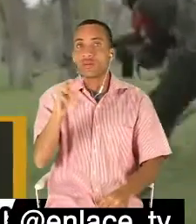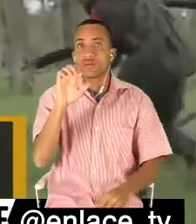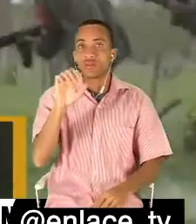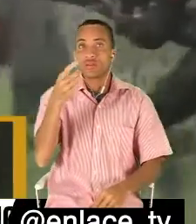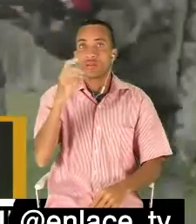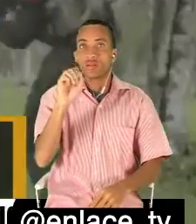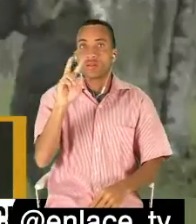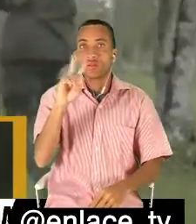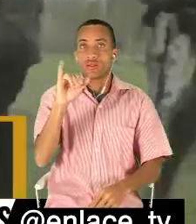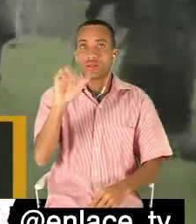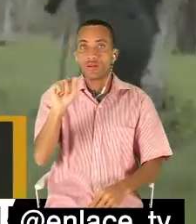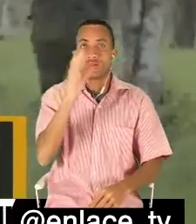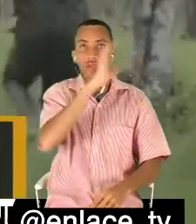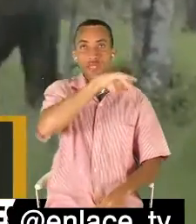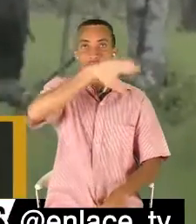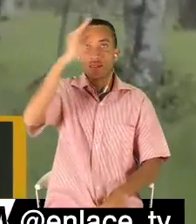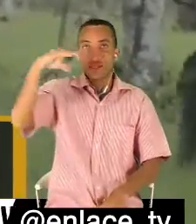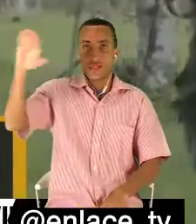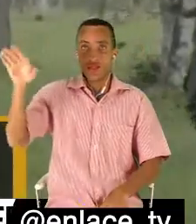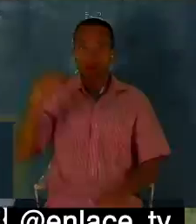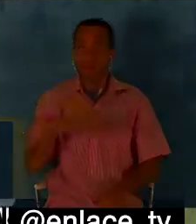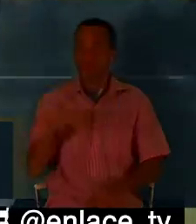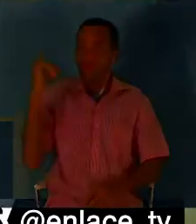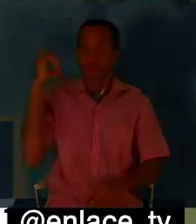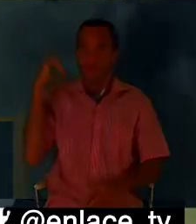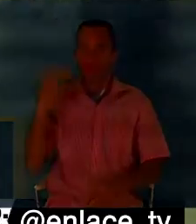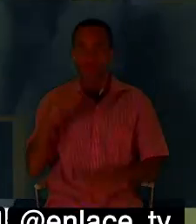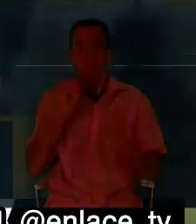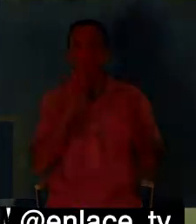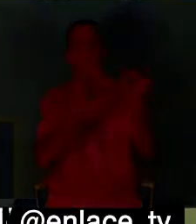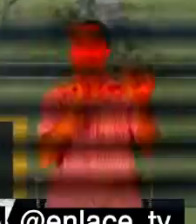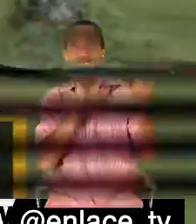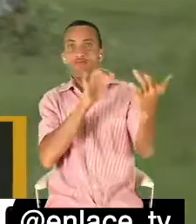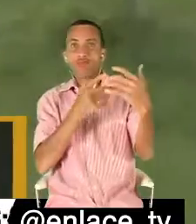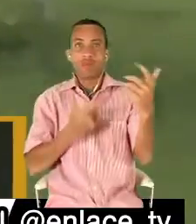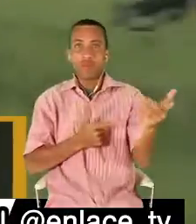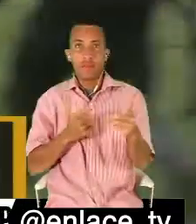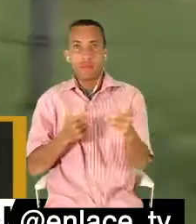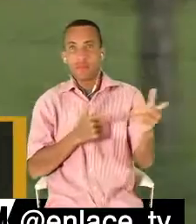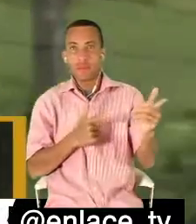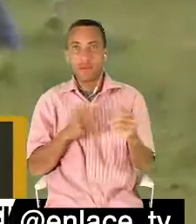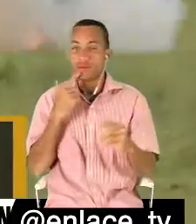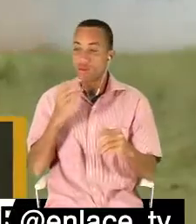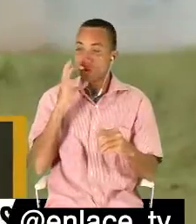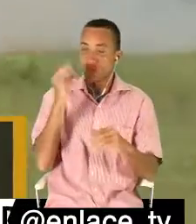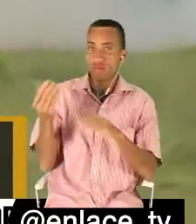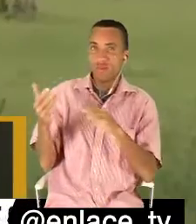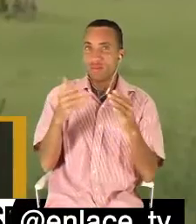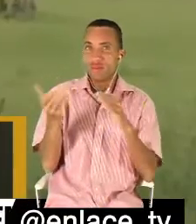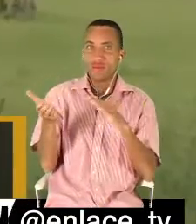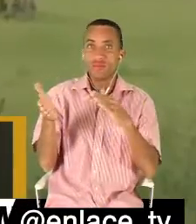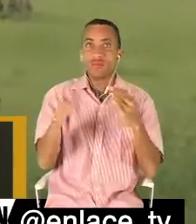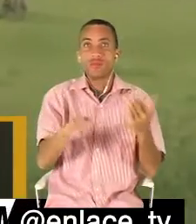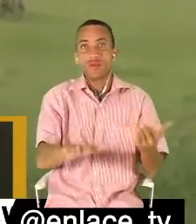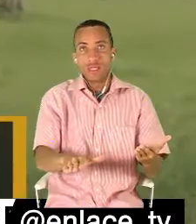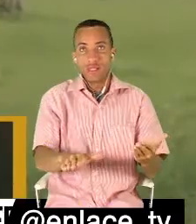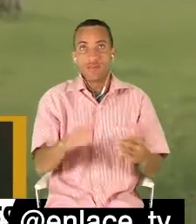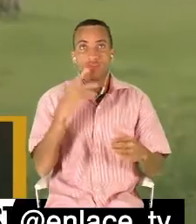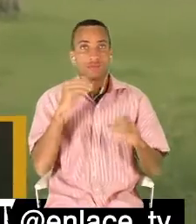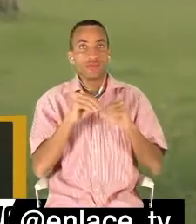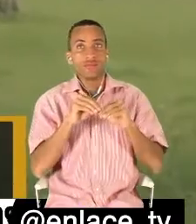por comandos especiales. Durante varios minutos se presentó un combate que terminó con la muerte del cabecilla y el repliegue de su